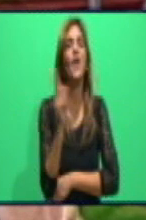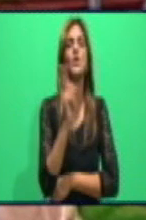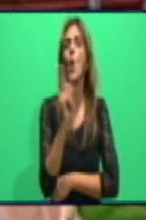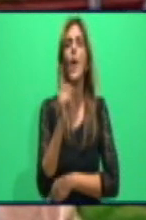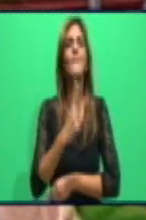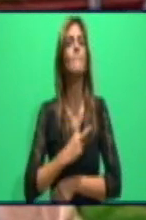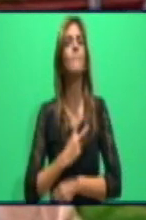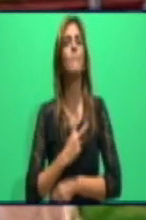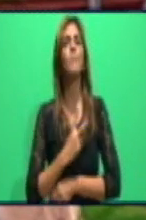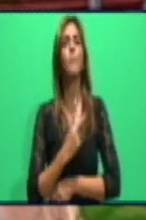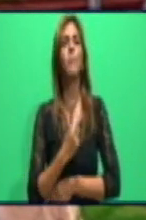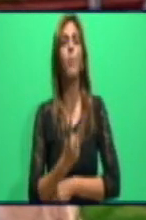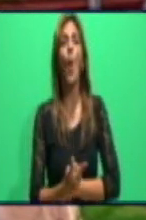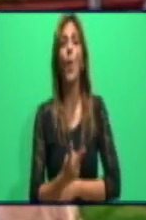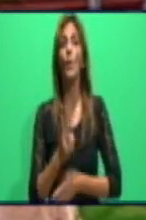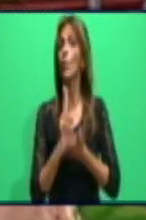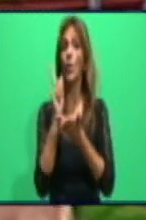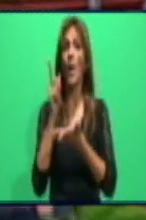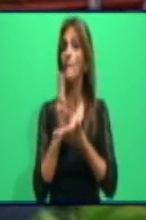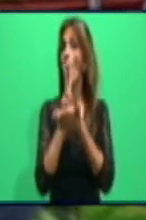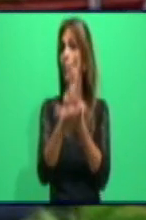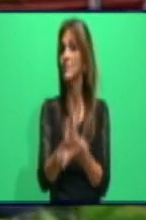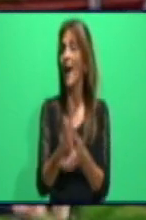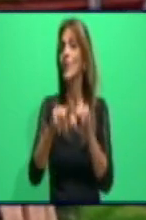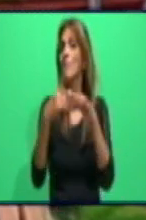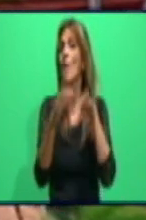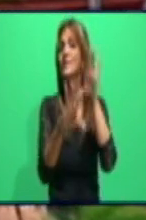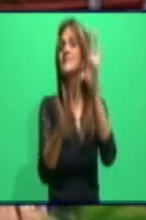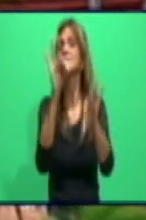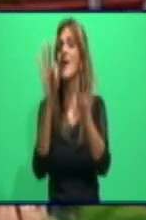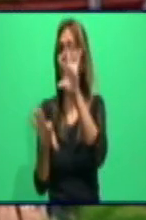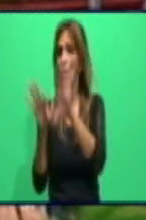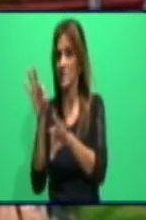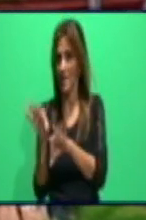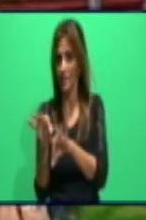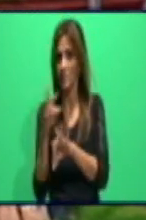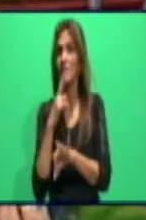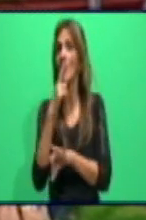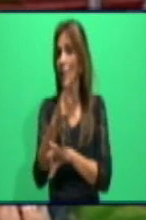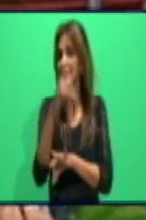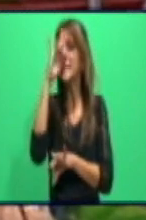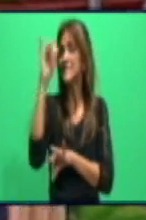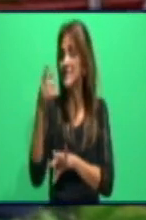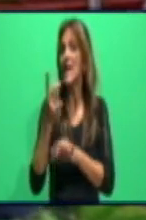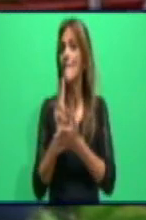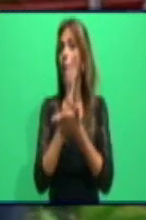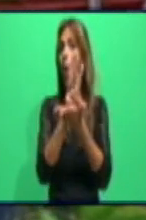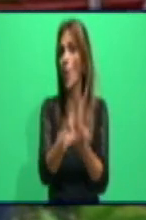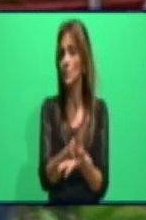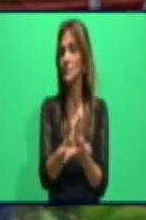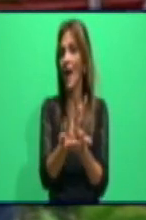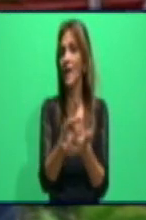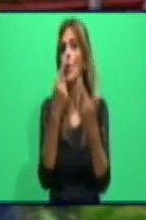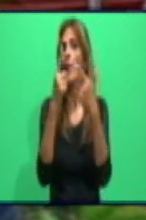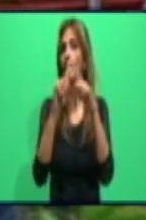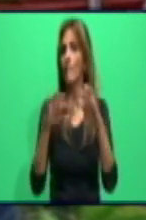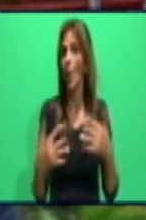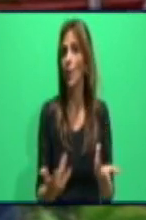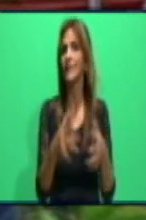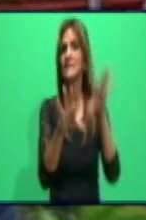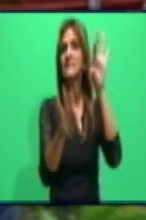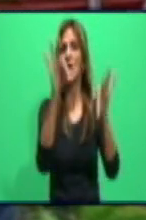si es voluntario porque se escogieron esas dos áreas de salud que explicaba la doctora se escogieron los